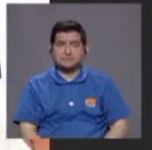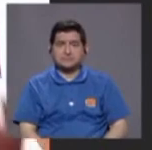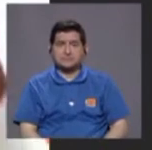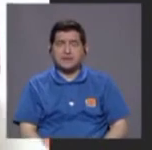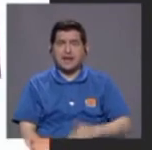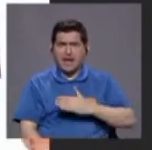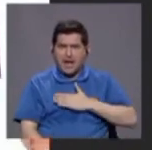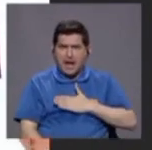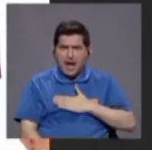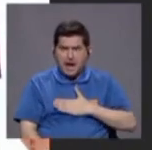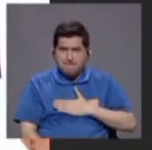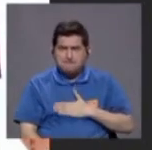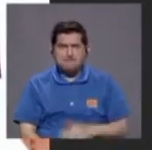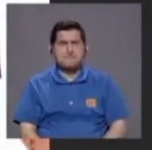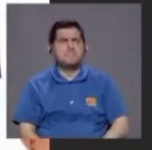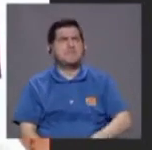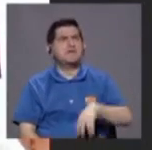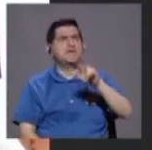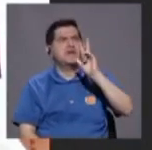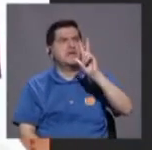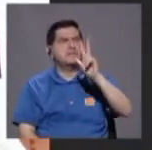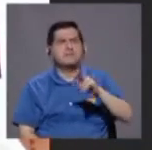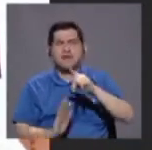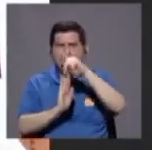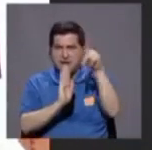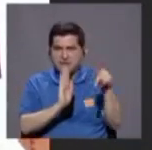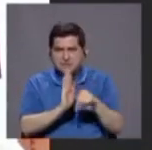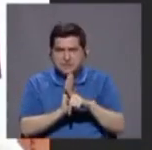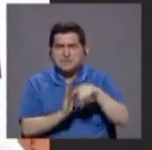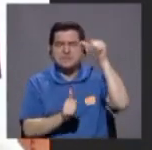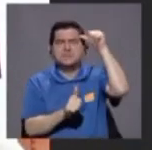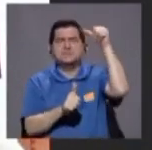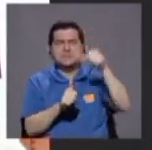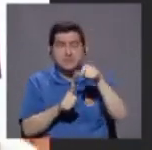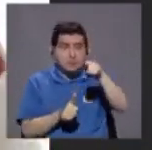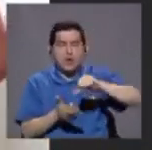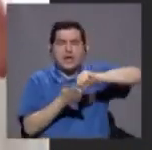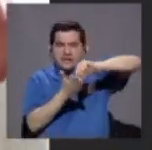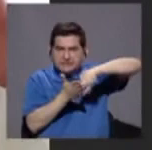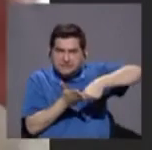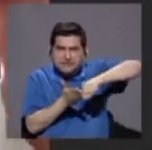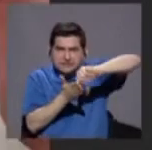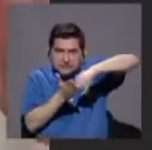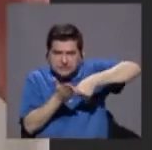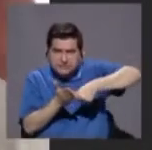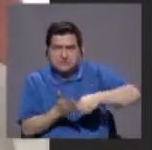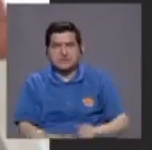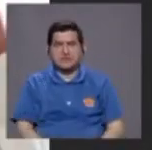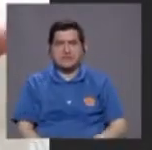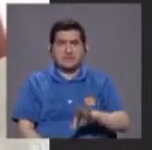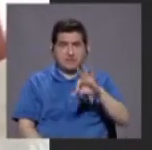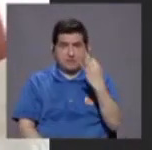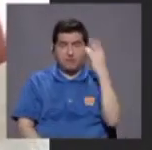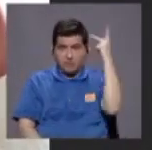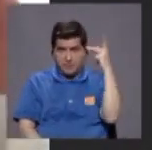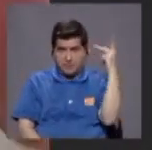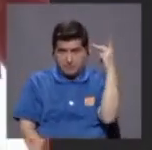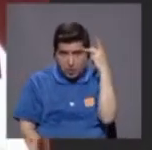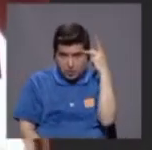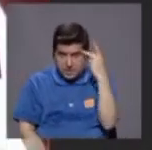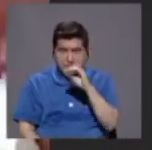a mí se me quedaron grabados tres principios en los que él hacía mucho énfasis políticamente